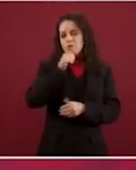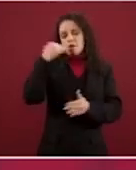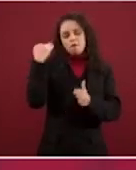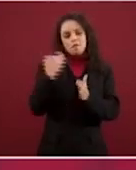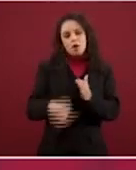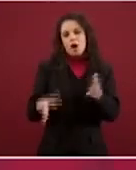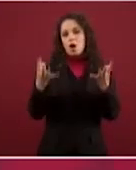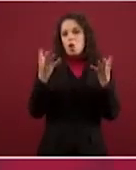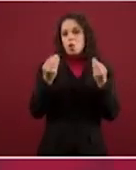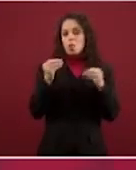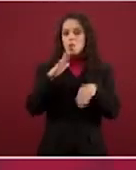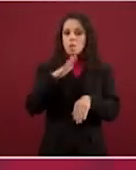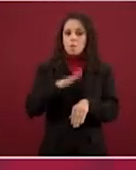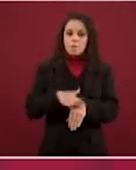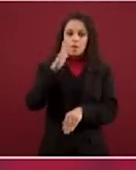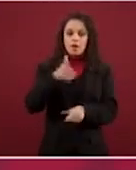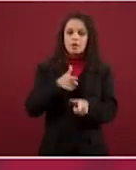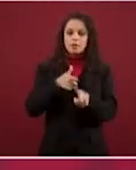hay